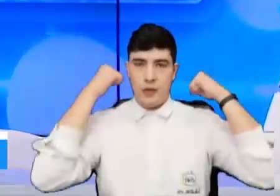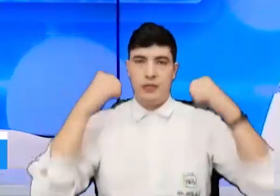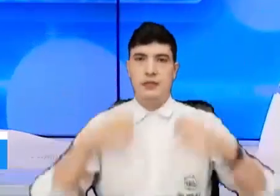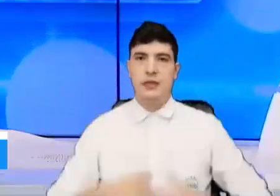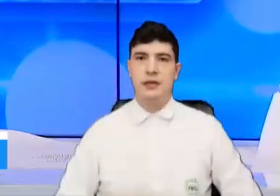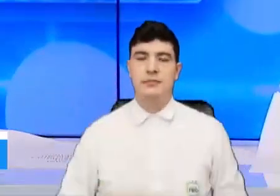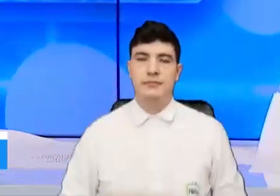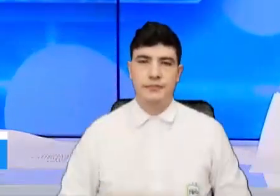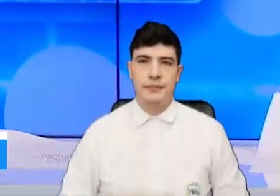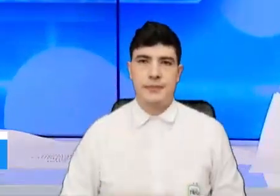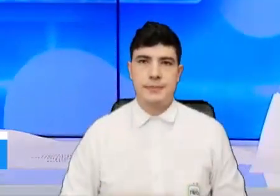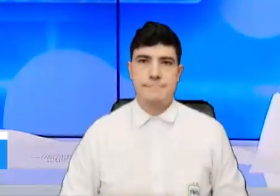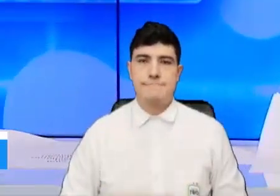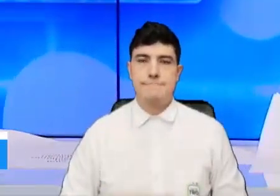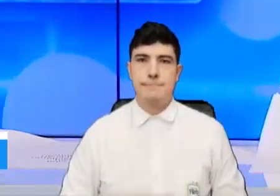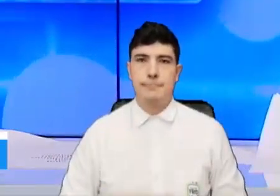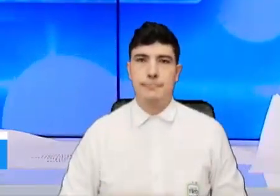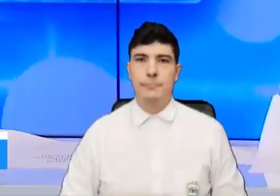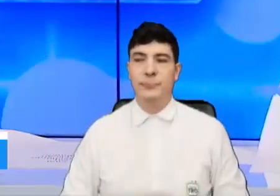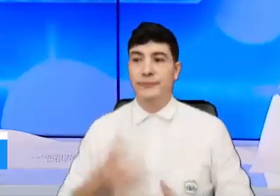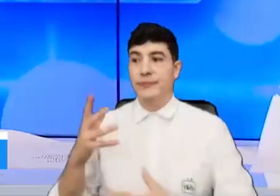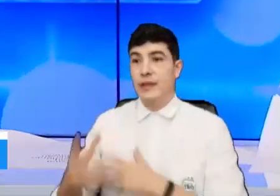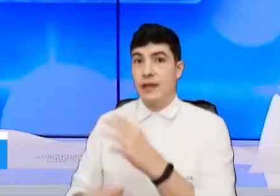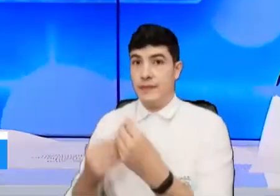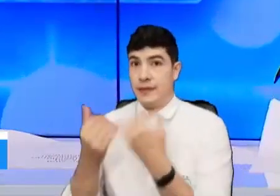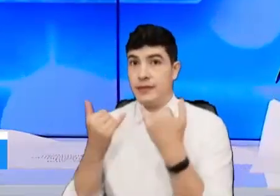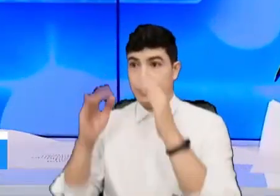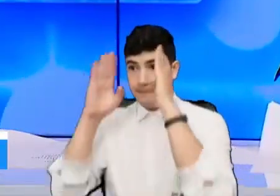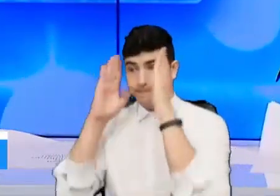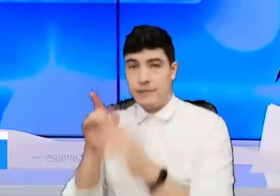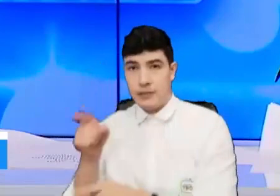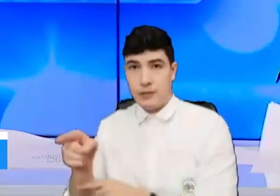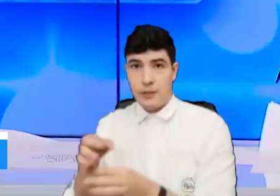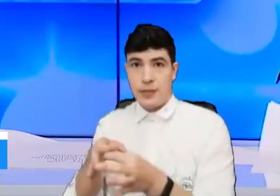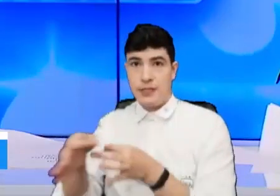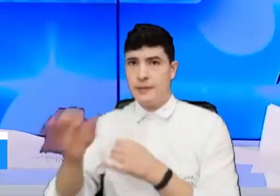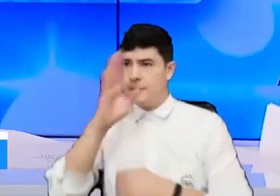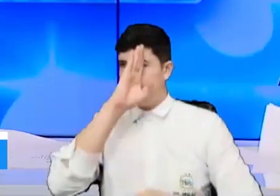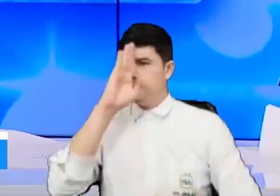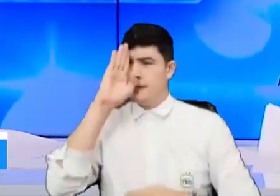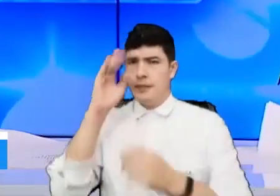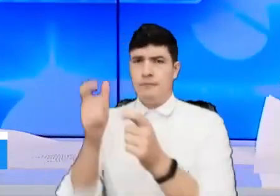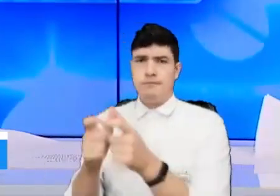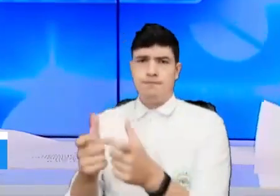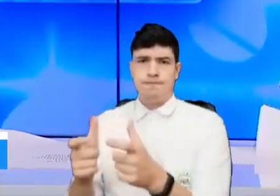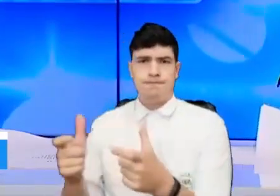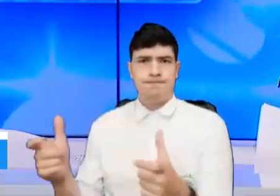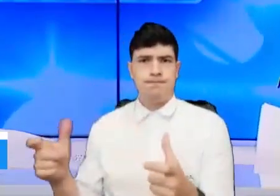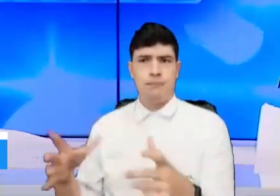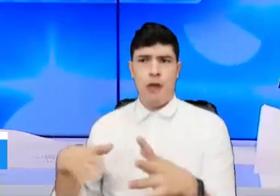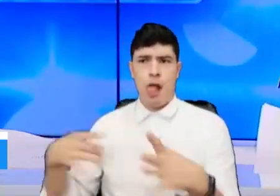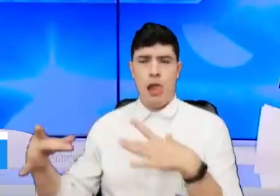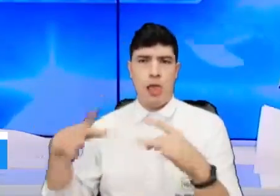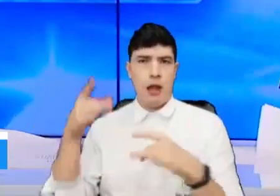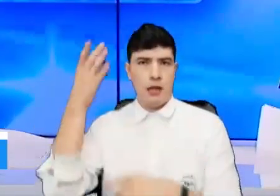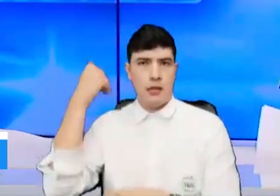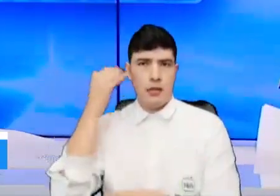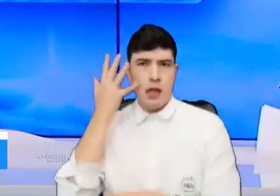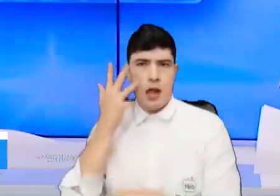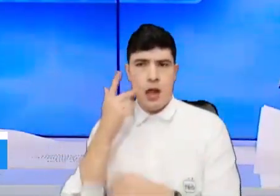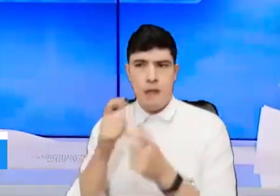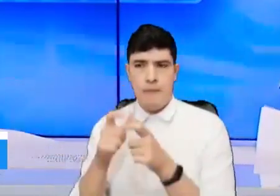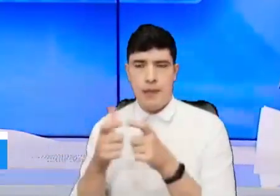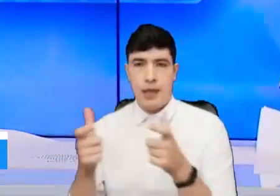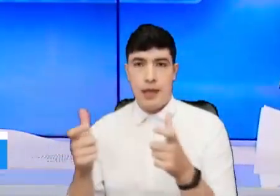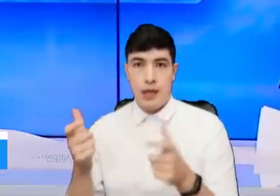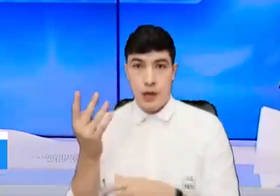De igual manera, se prendieron las alertas en el municipio de San Gil ante el aumento de contagios en los últimos días. A las 4 personas